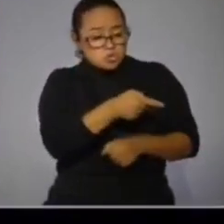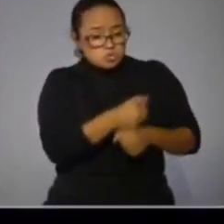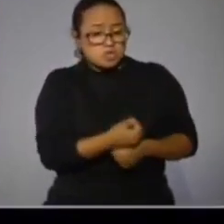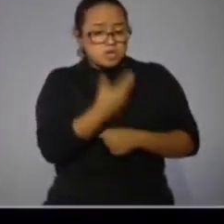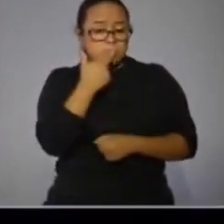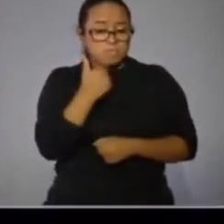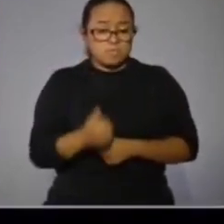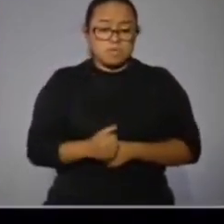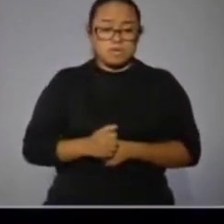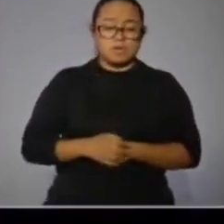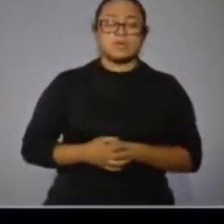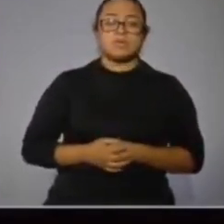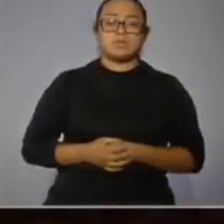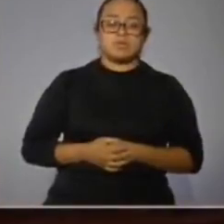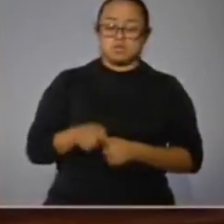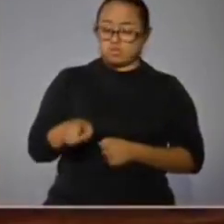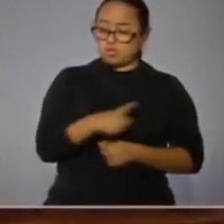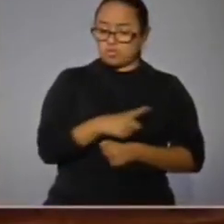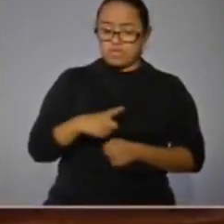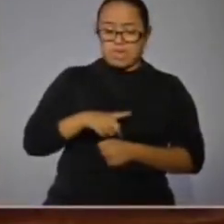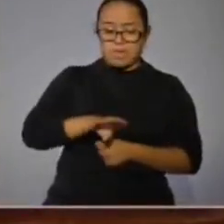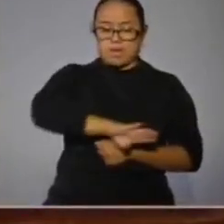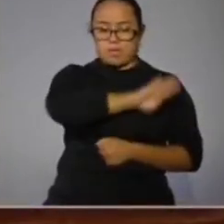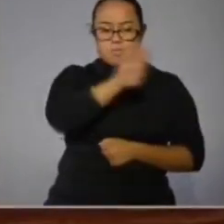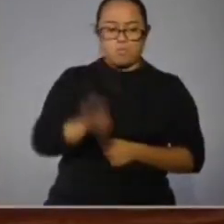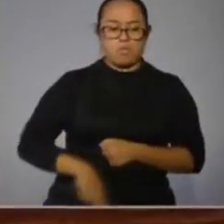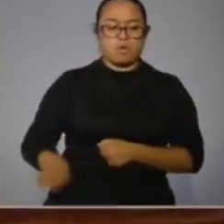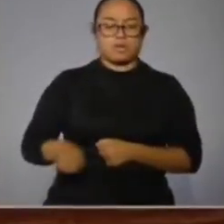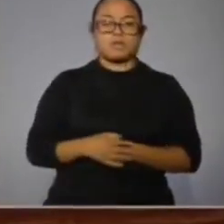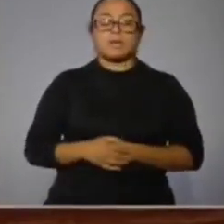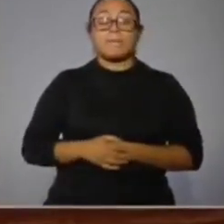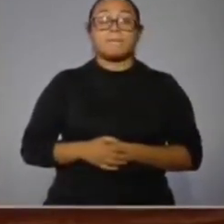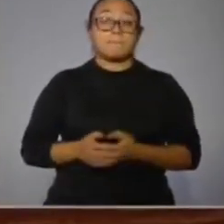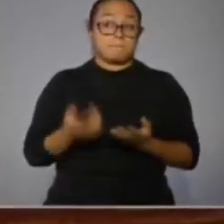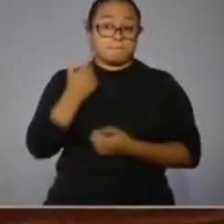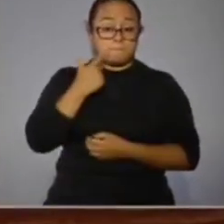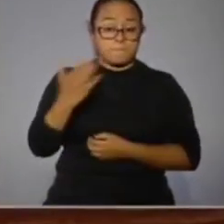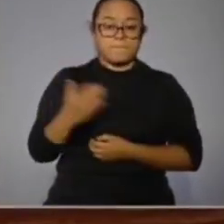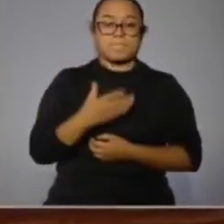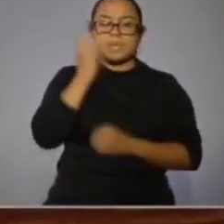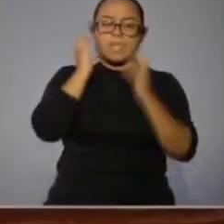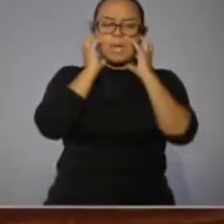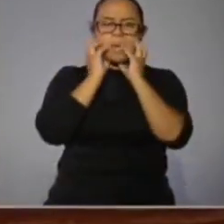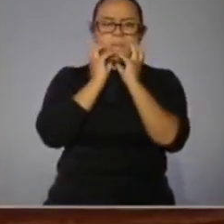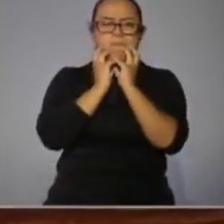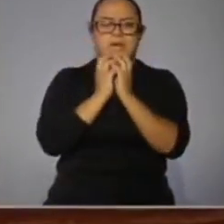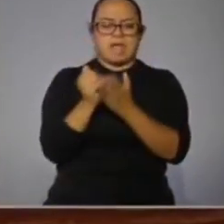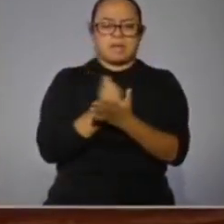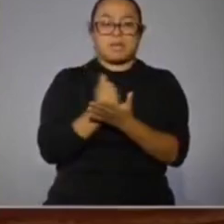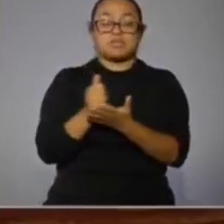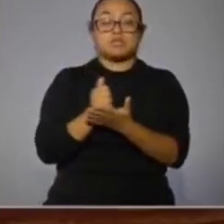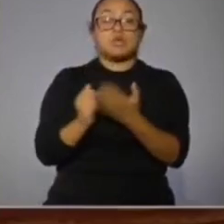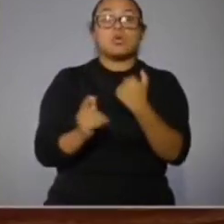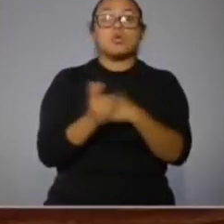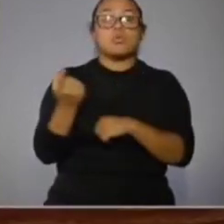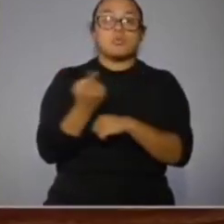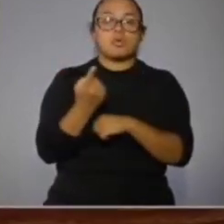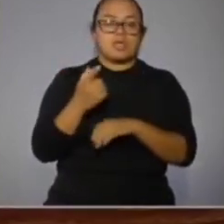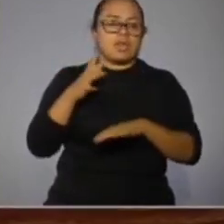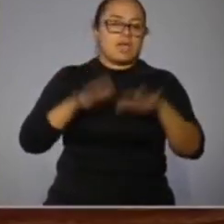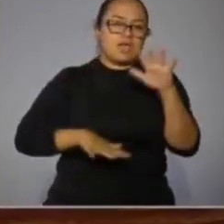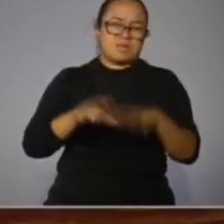¡No, por favor, por ¡Te debes morir! Pues ahí está, Barba Azul, porque así se ve